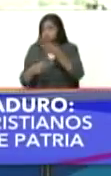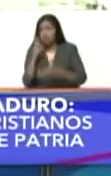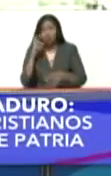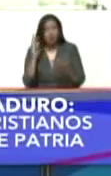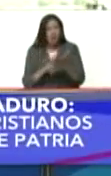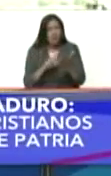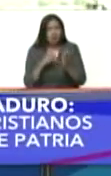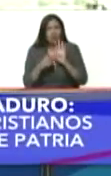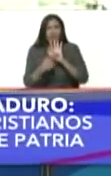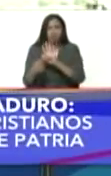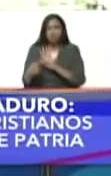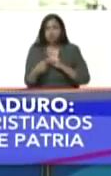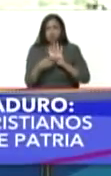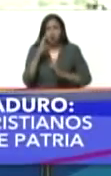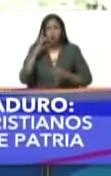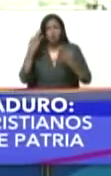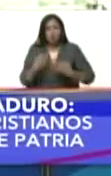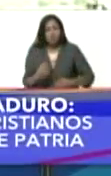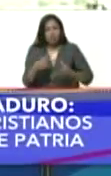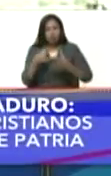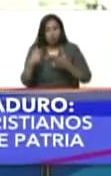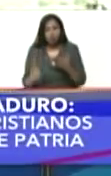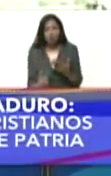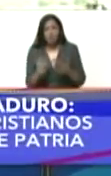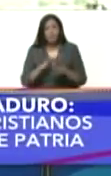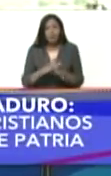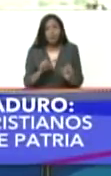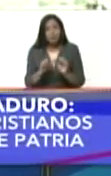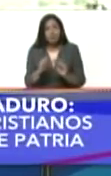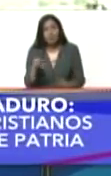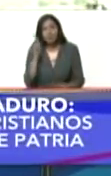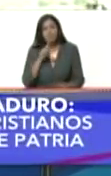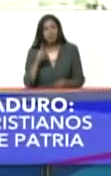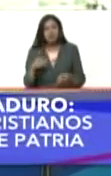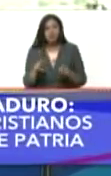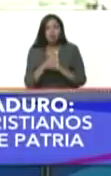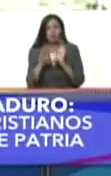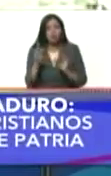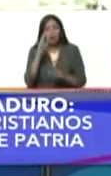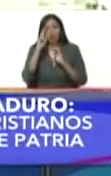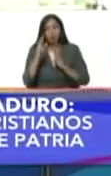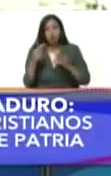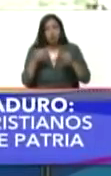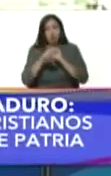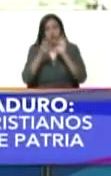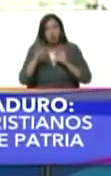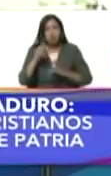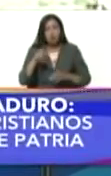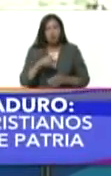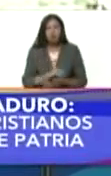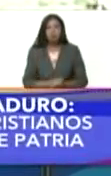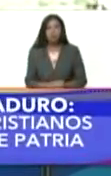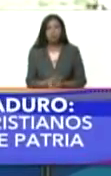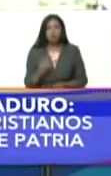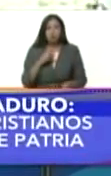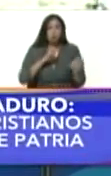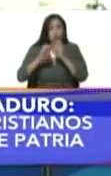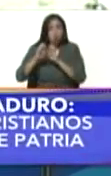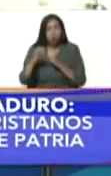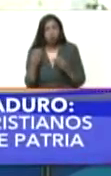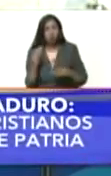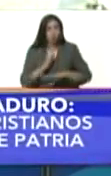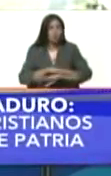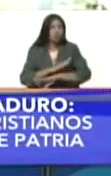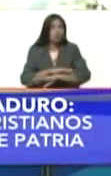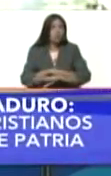la verdad, las cifras oficiales. ¿Por qué sigue mintiendo? ¿A qué responde usted? Yo evalúo mucho la conducta